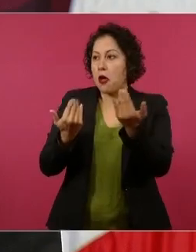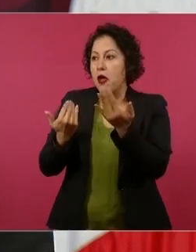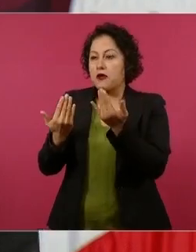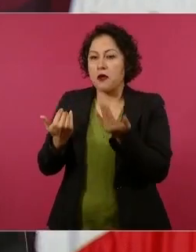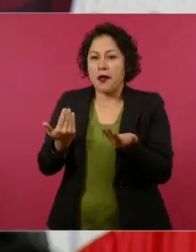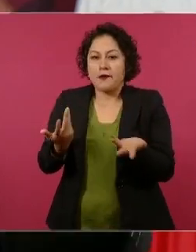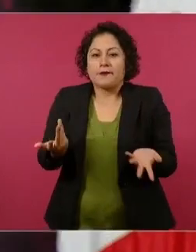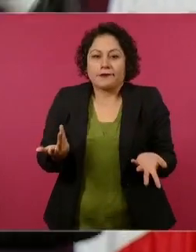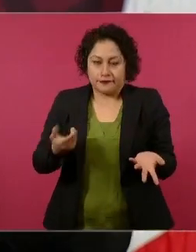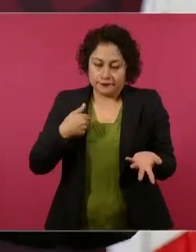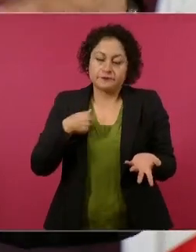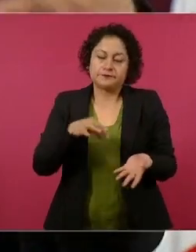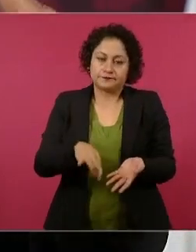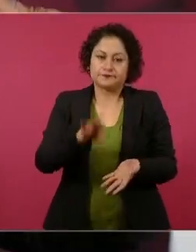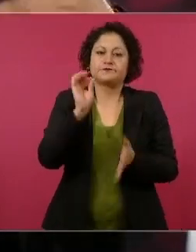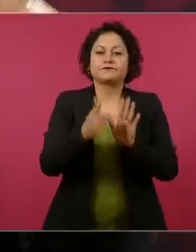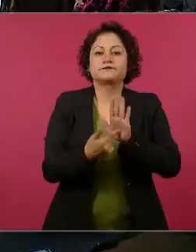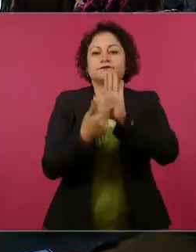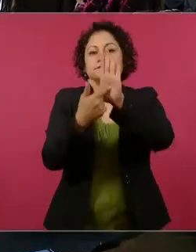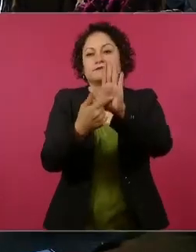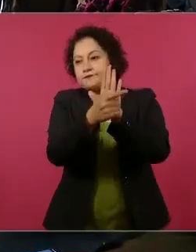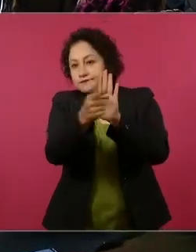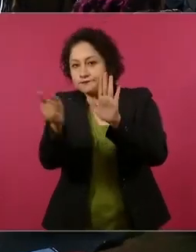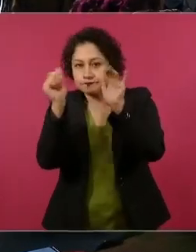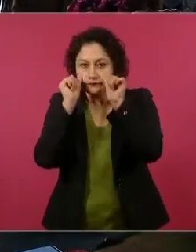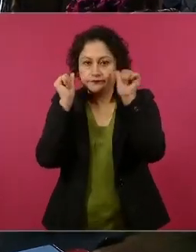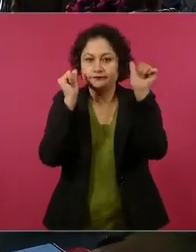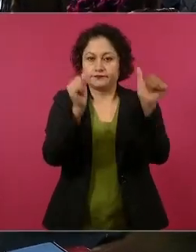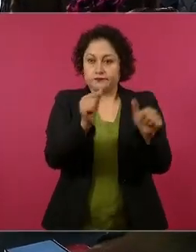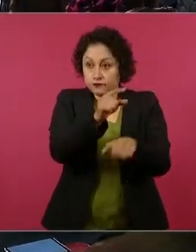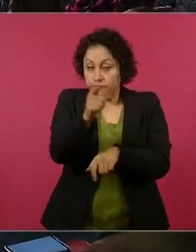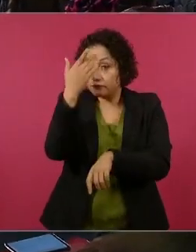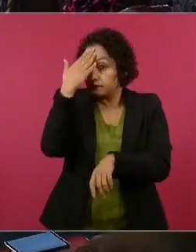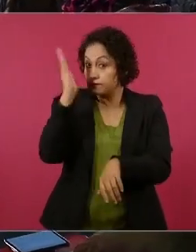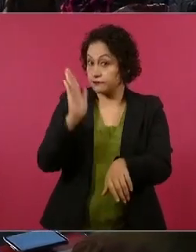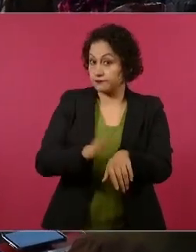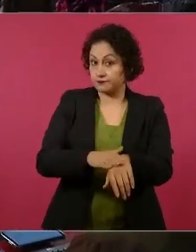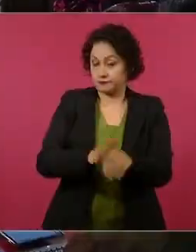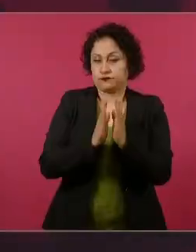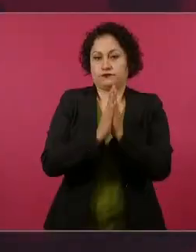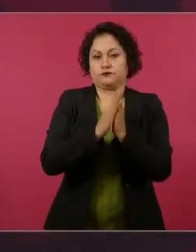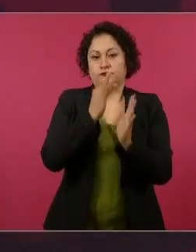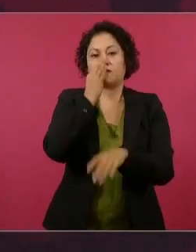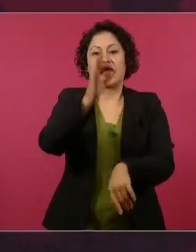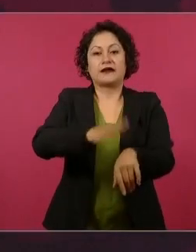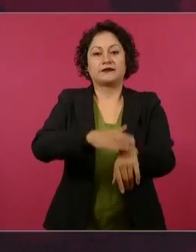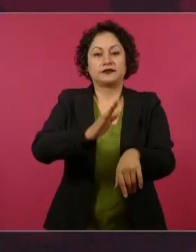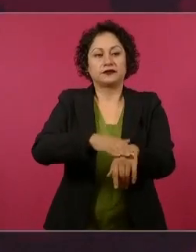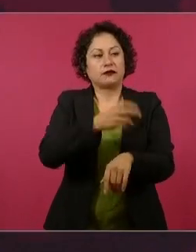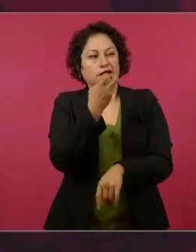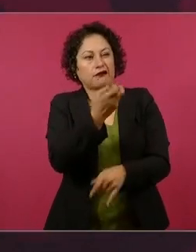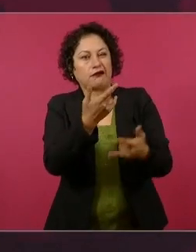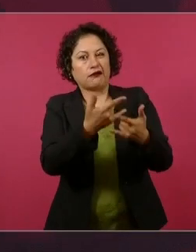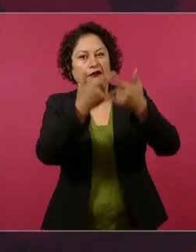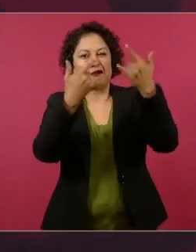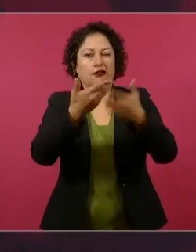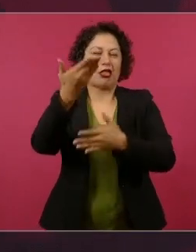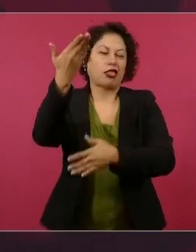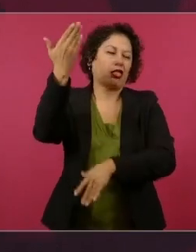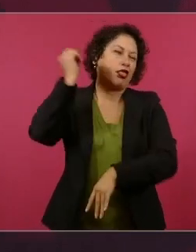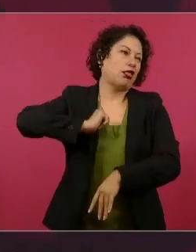Entonces, nada más que no se olvide, porque estamos hablando de una operación